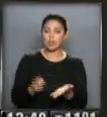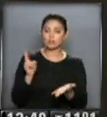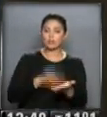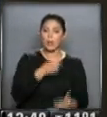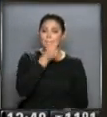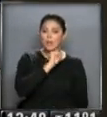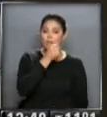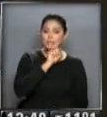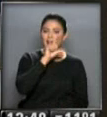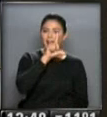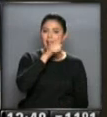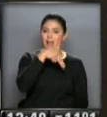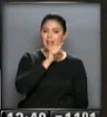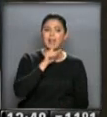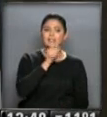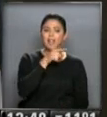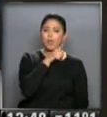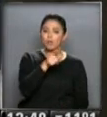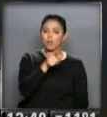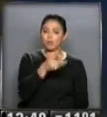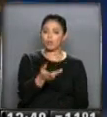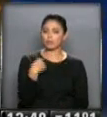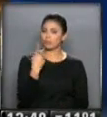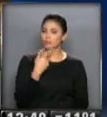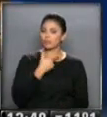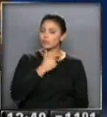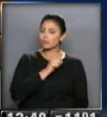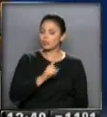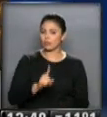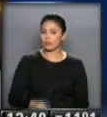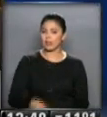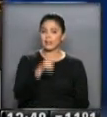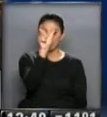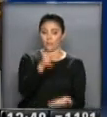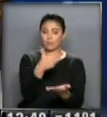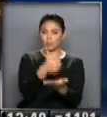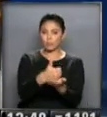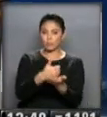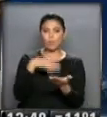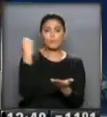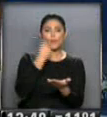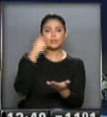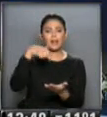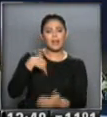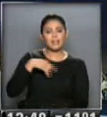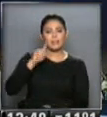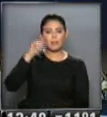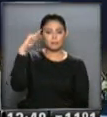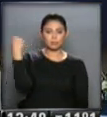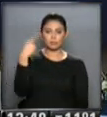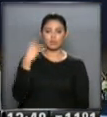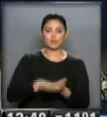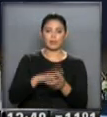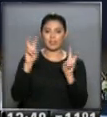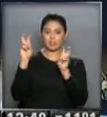Jorge lanata y nosotros no lo vamos a permitir ella es referente en la Argentina y a nivel mundial en materia de trata de